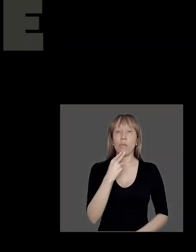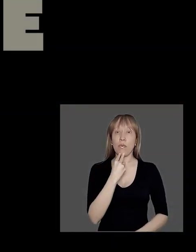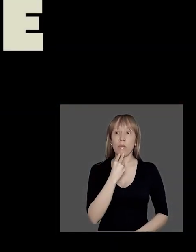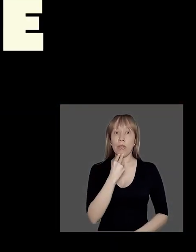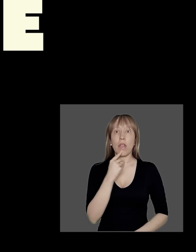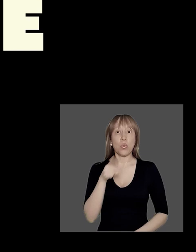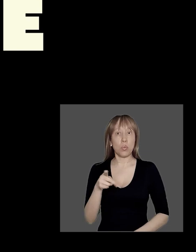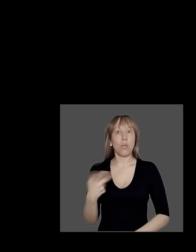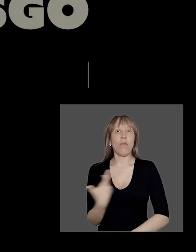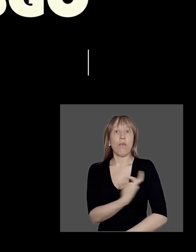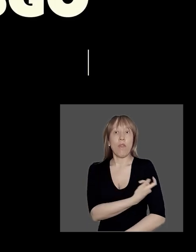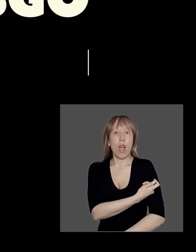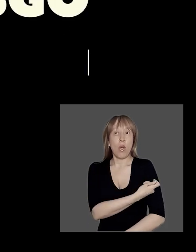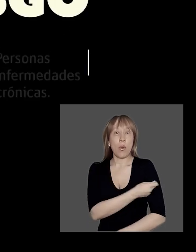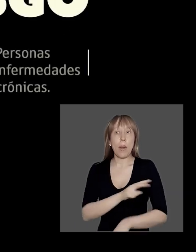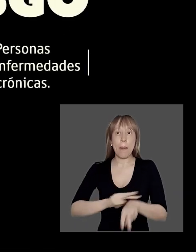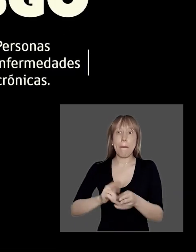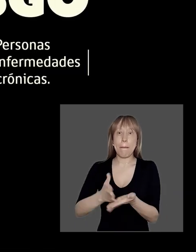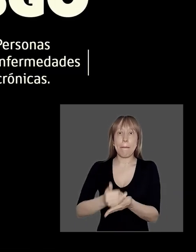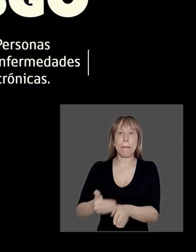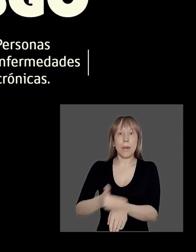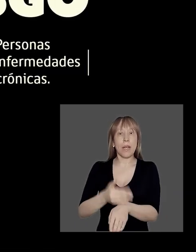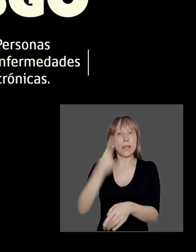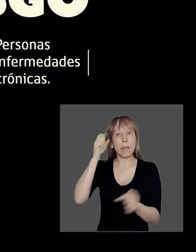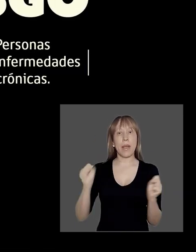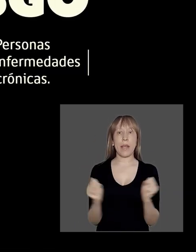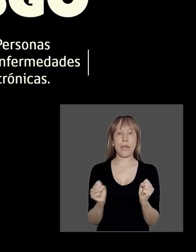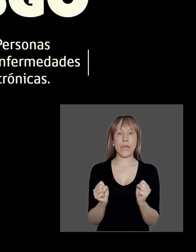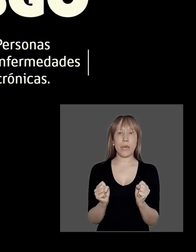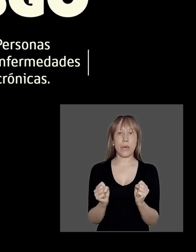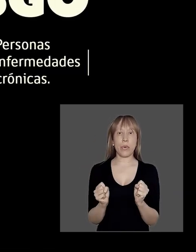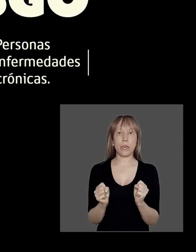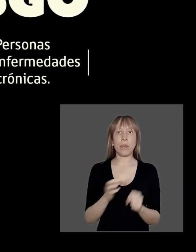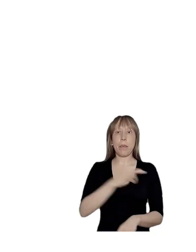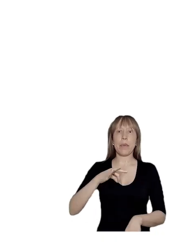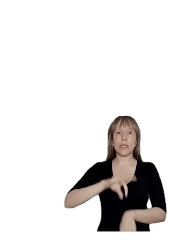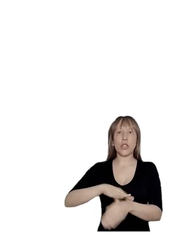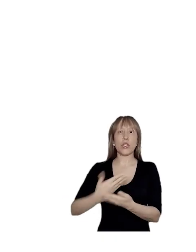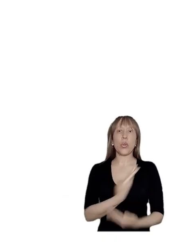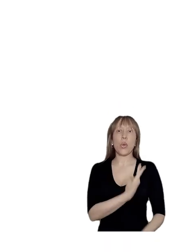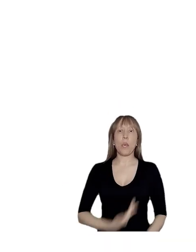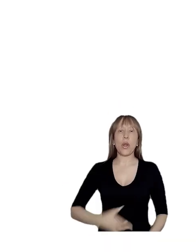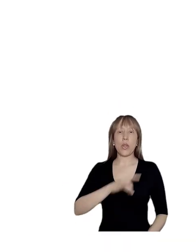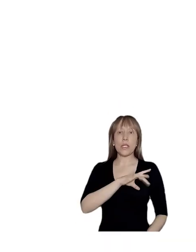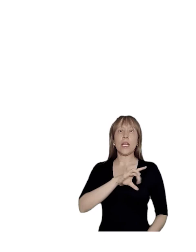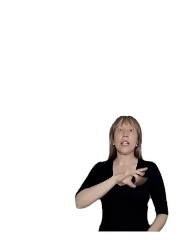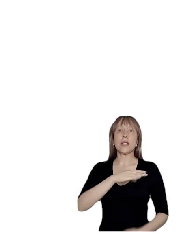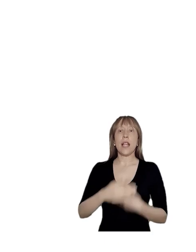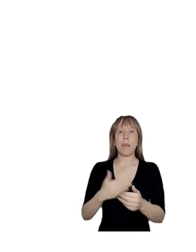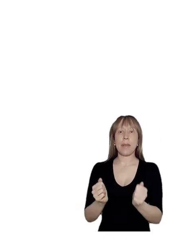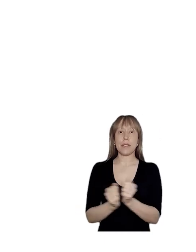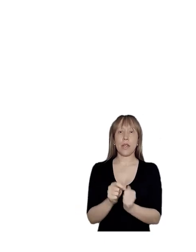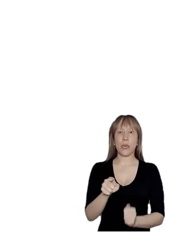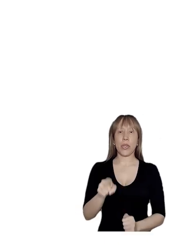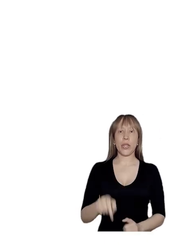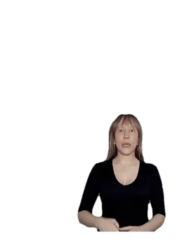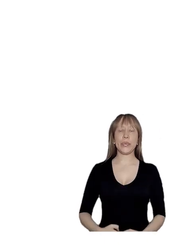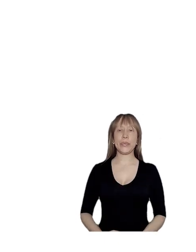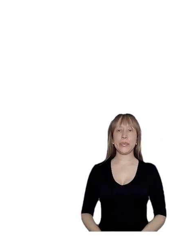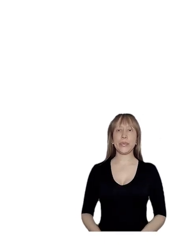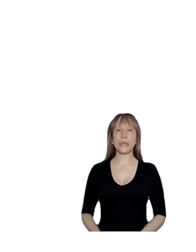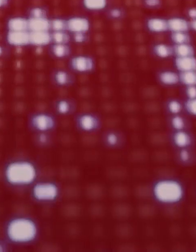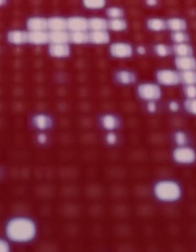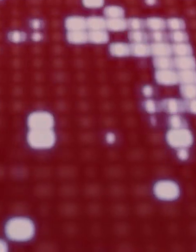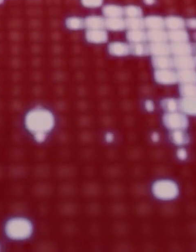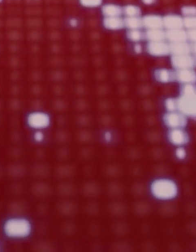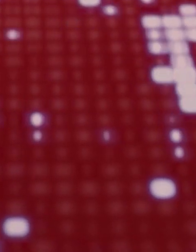vida. Vacúnate. Preparémonos para el invierno. Ministerio de Salud, Gobierno de Chile. Chile avanza